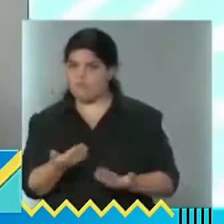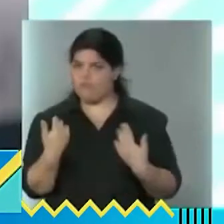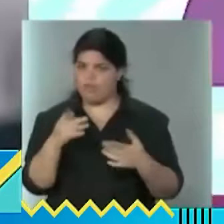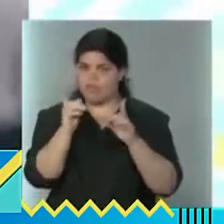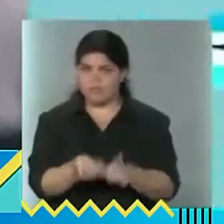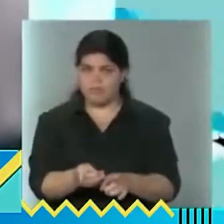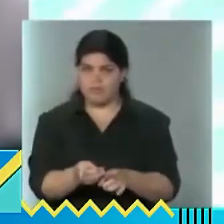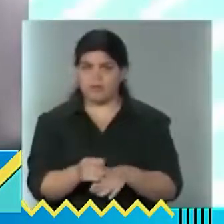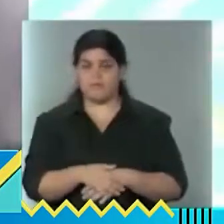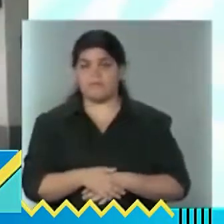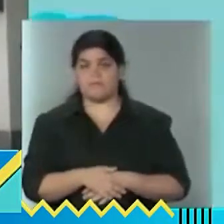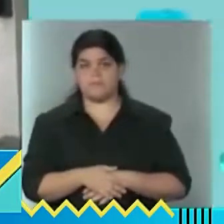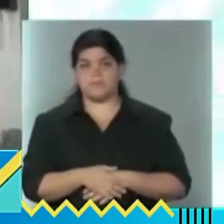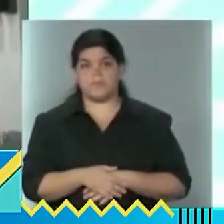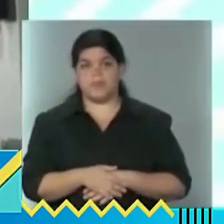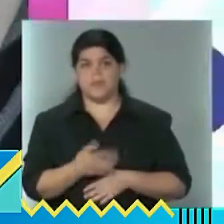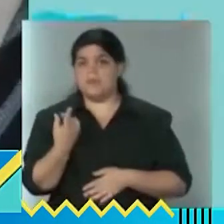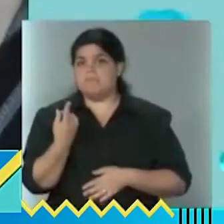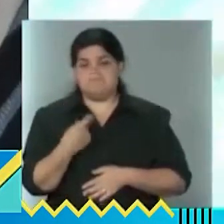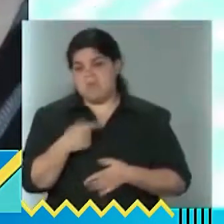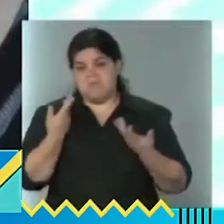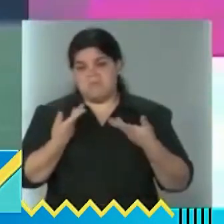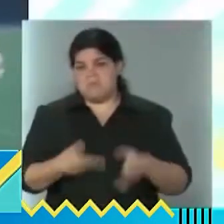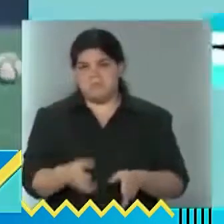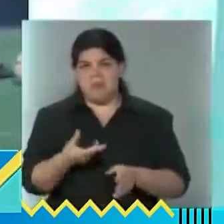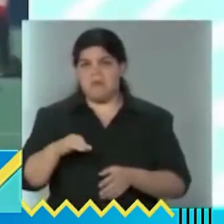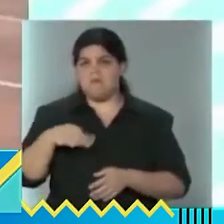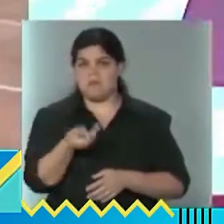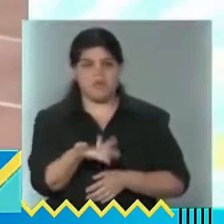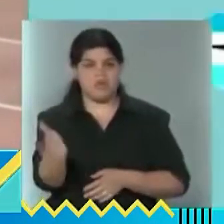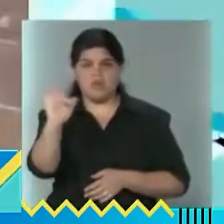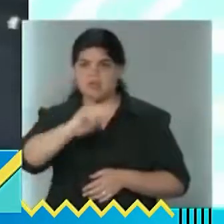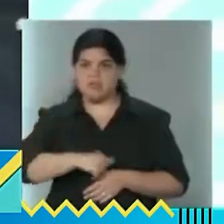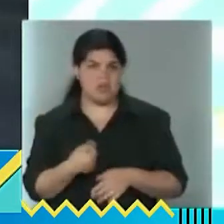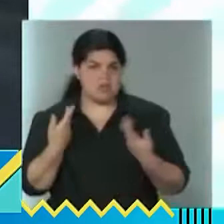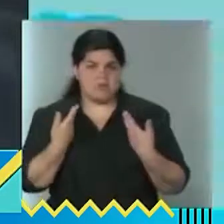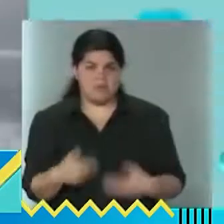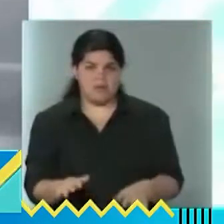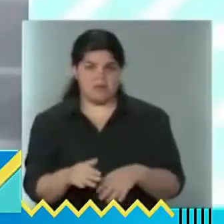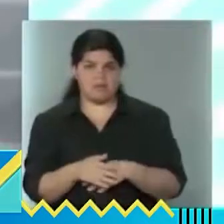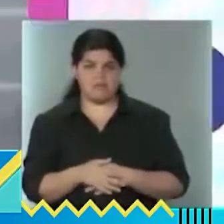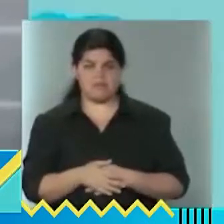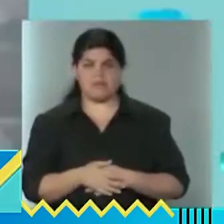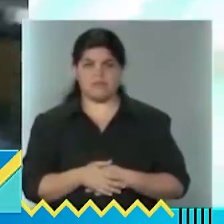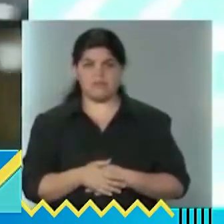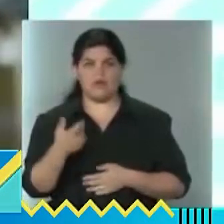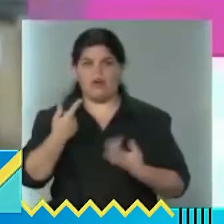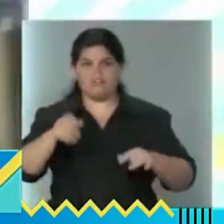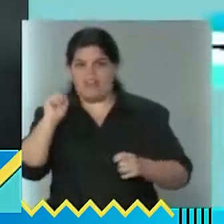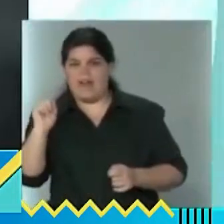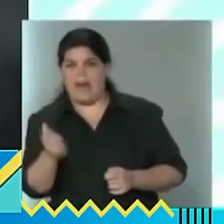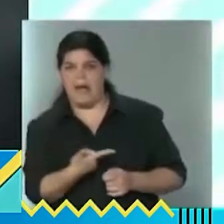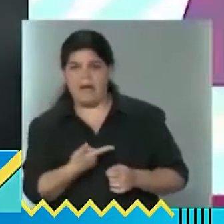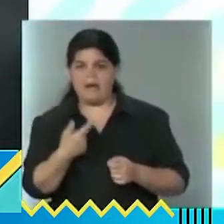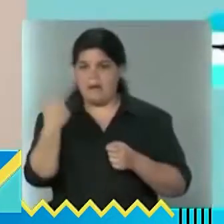pero realmente es vivir la vida normalmente, hacer lo que uno hace todos los días, no es algo fuera de lo común o de lo